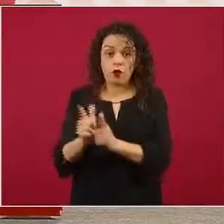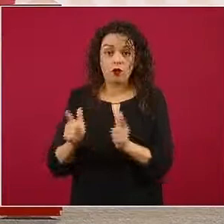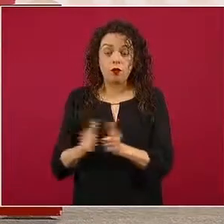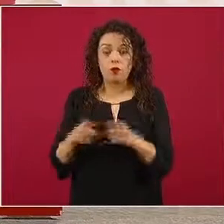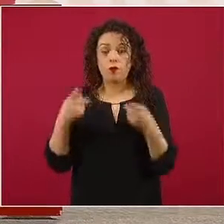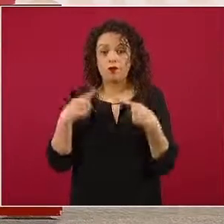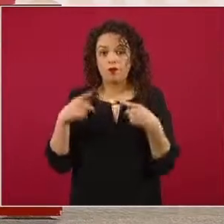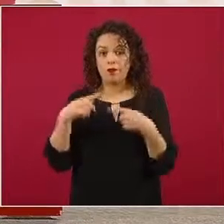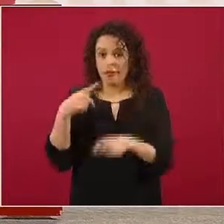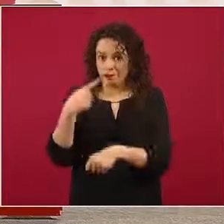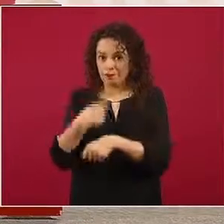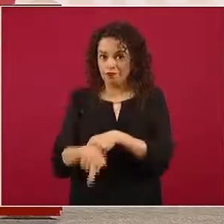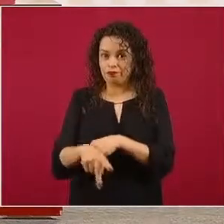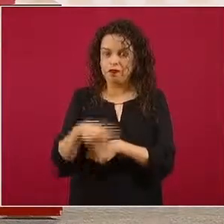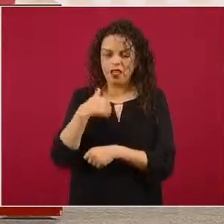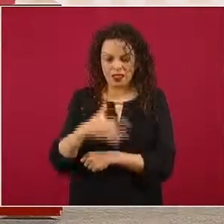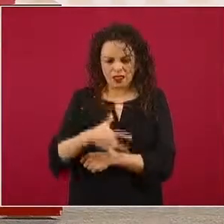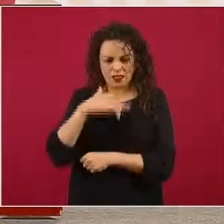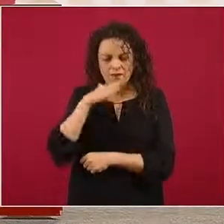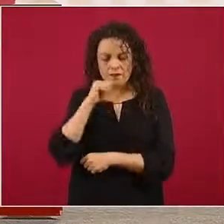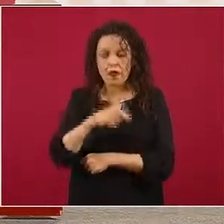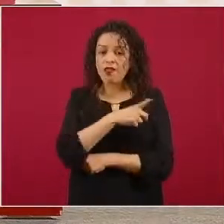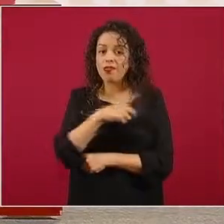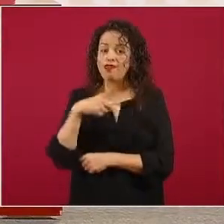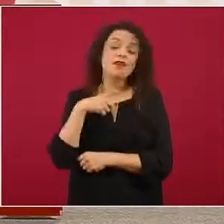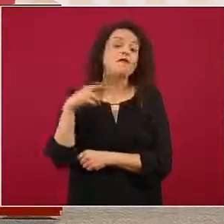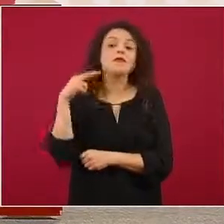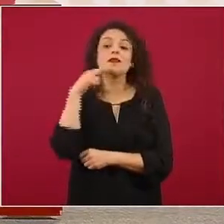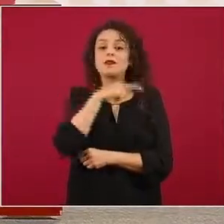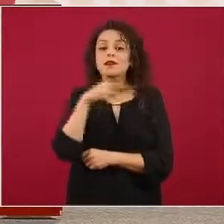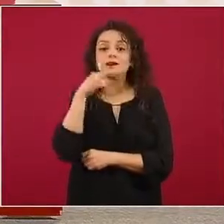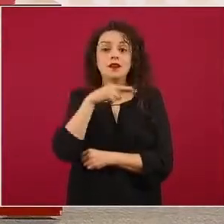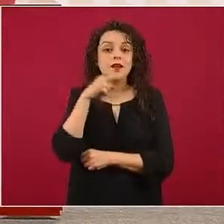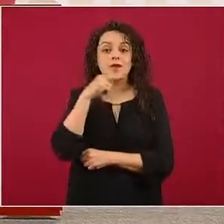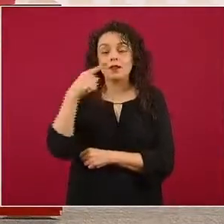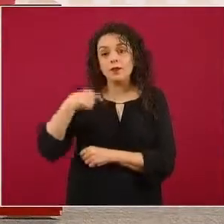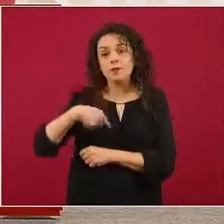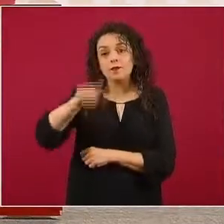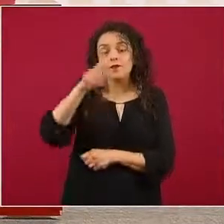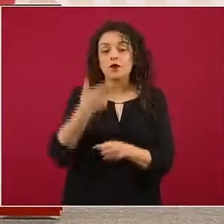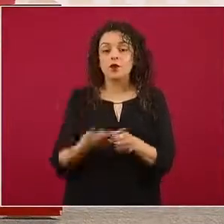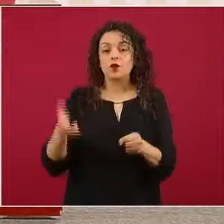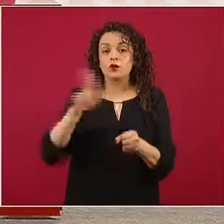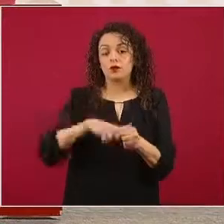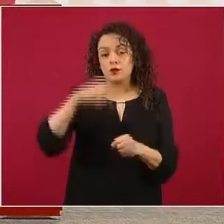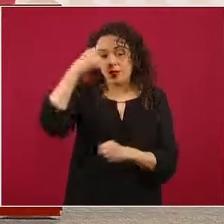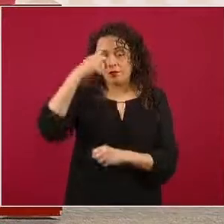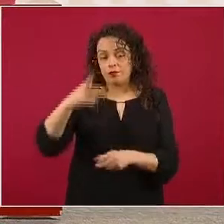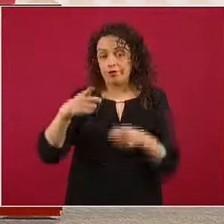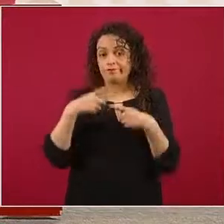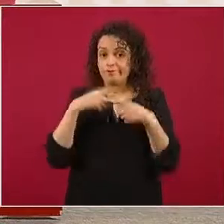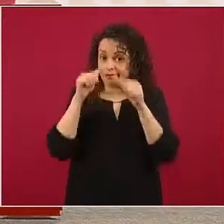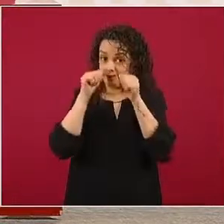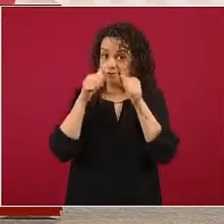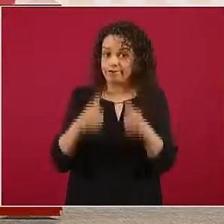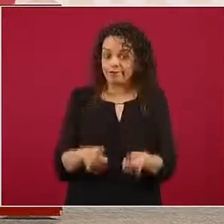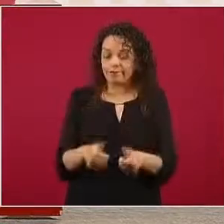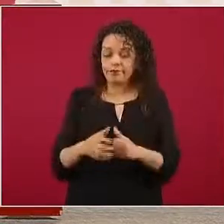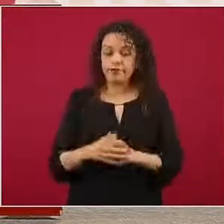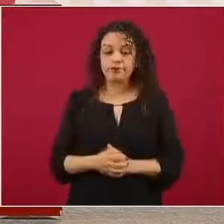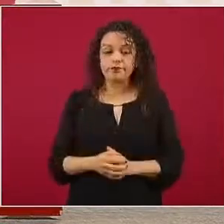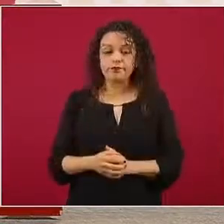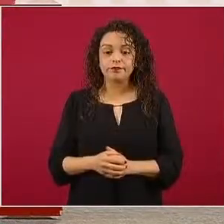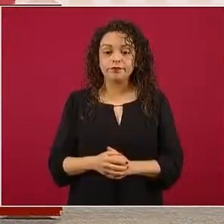síntomas, debo demandar rápidamente atención médica, igual sin conocer cuál sería